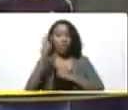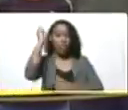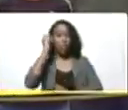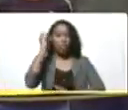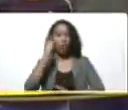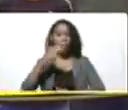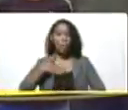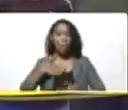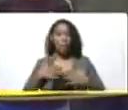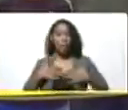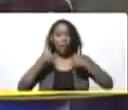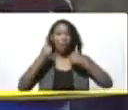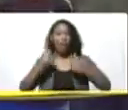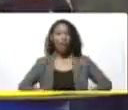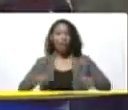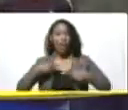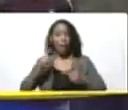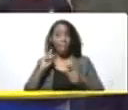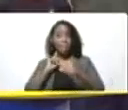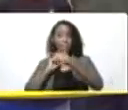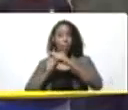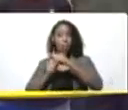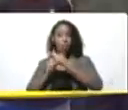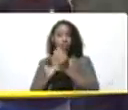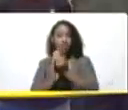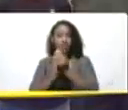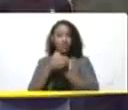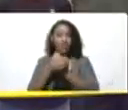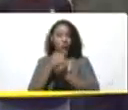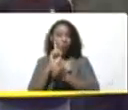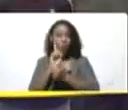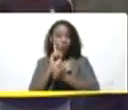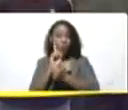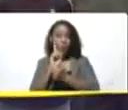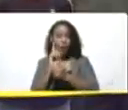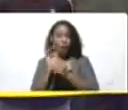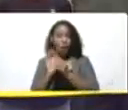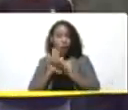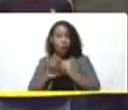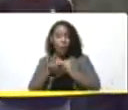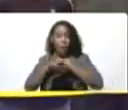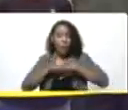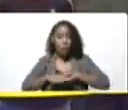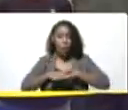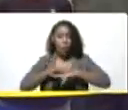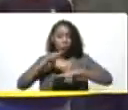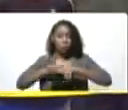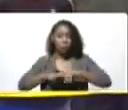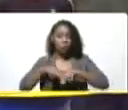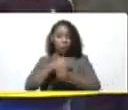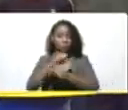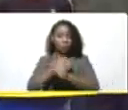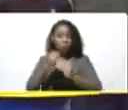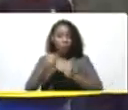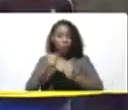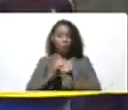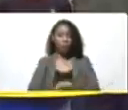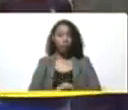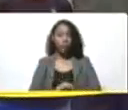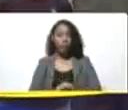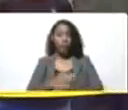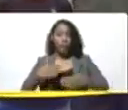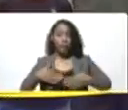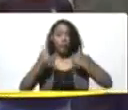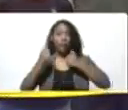me salvó la vida un día que descubrió que me tenían escondido en una garita, acostado y encerrado y amarrado. Y me salvó la